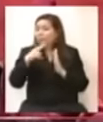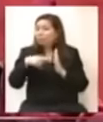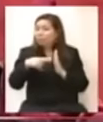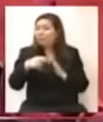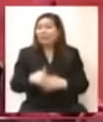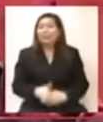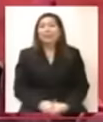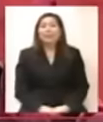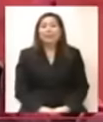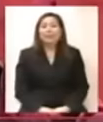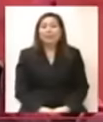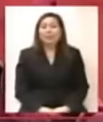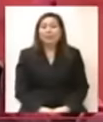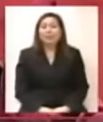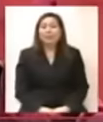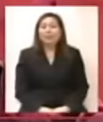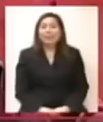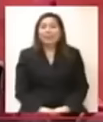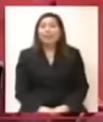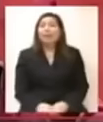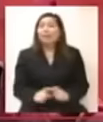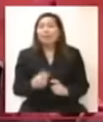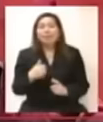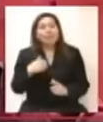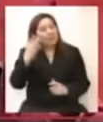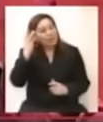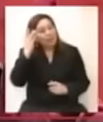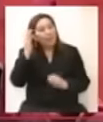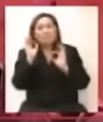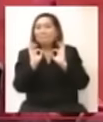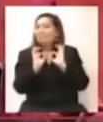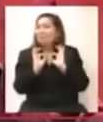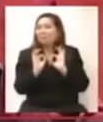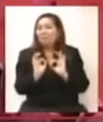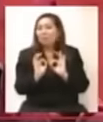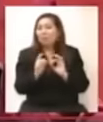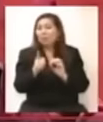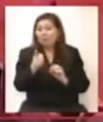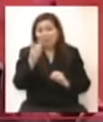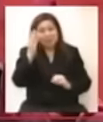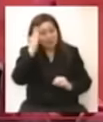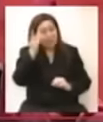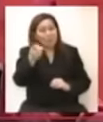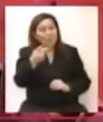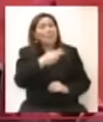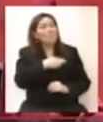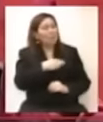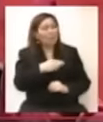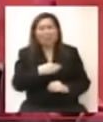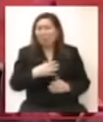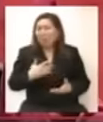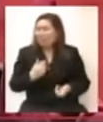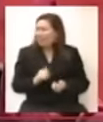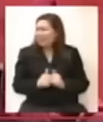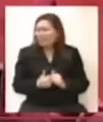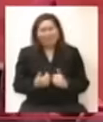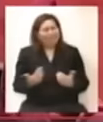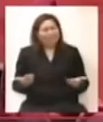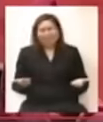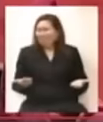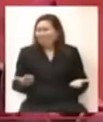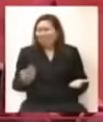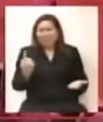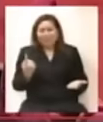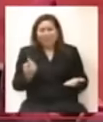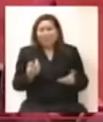y nuestros colegas saben perfectamente Y usted como ministro funcionarios que no se puede cambiar ni una